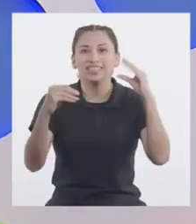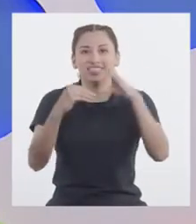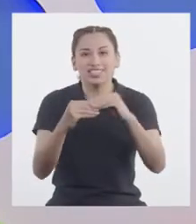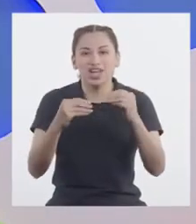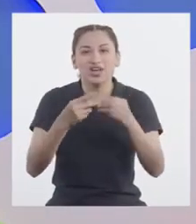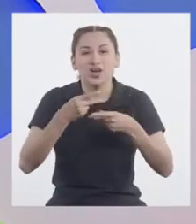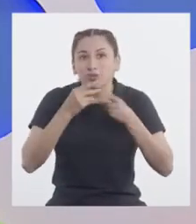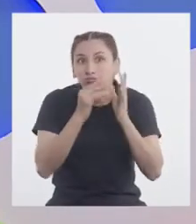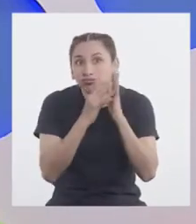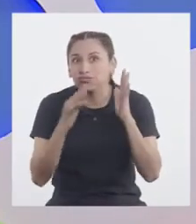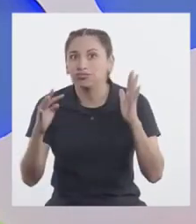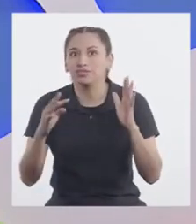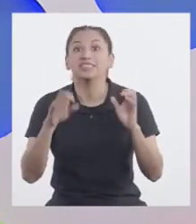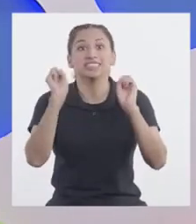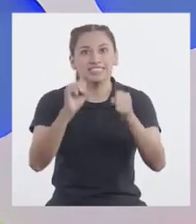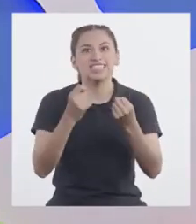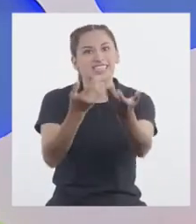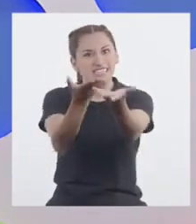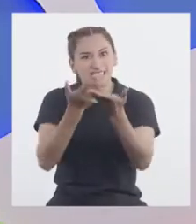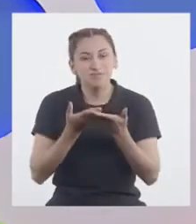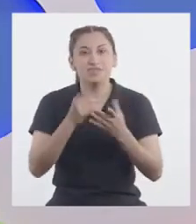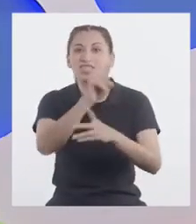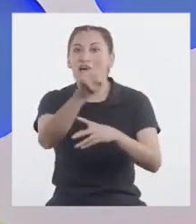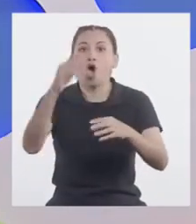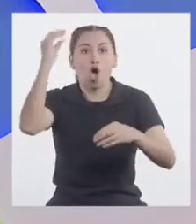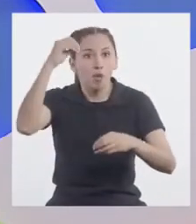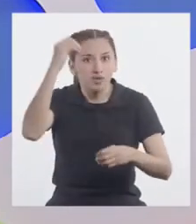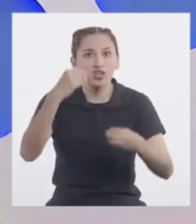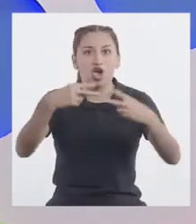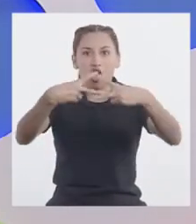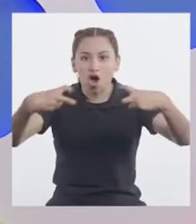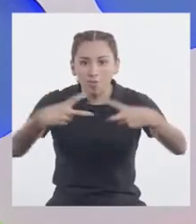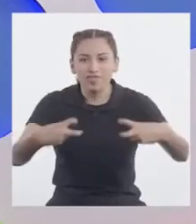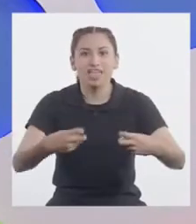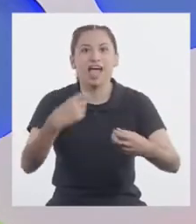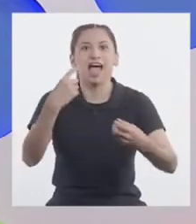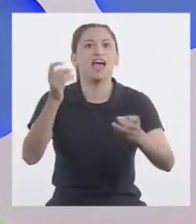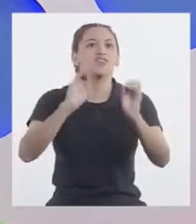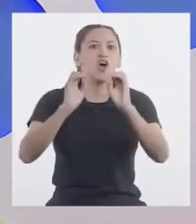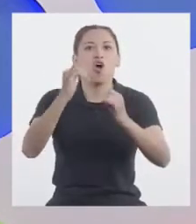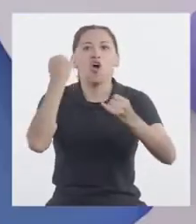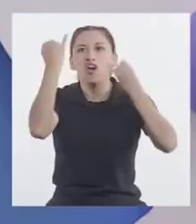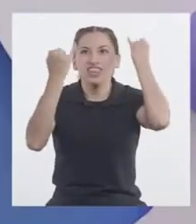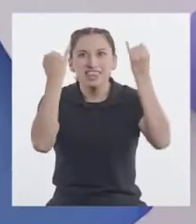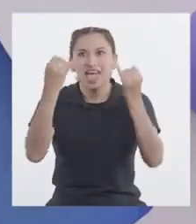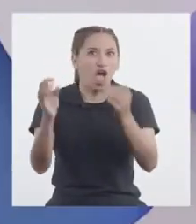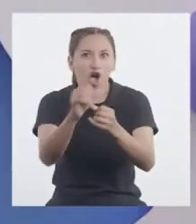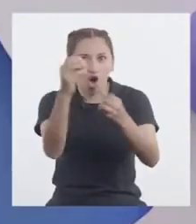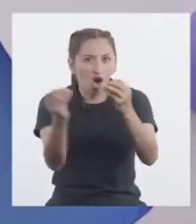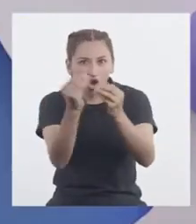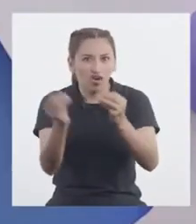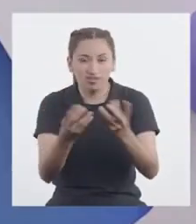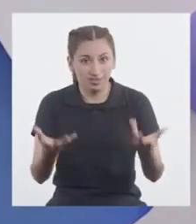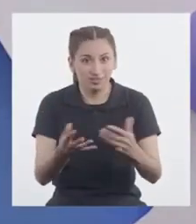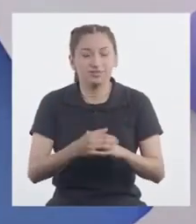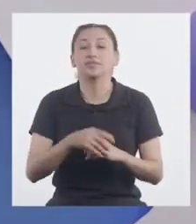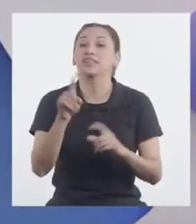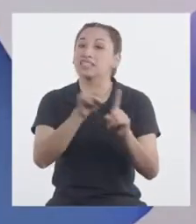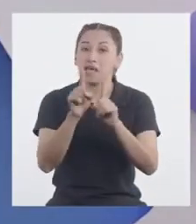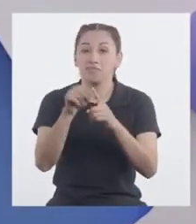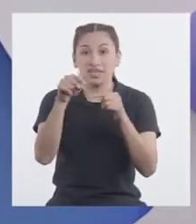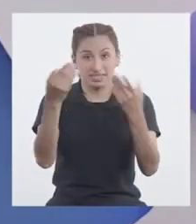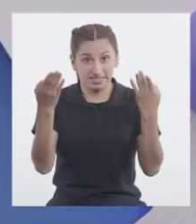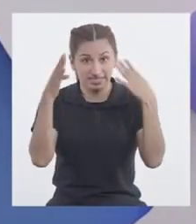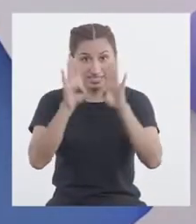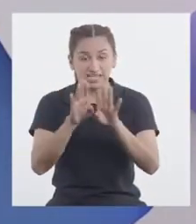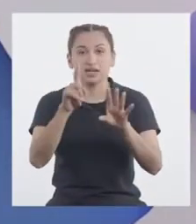Sí, invitemos a que la gente nos deje comentarios, nos haga sugerencias de temas, etcétera. Bueno, en la parte del cierre